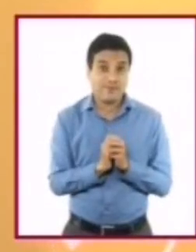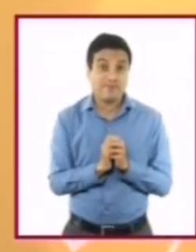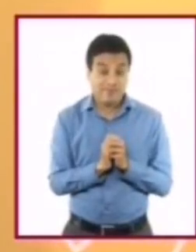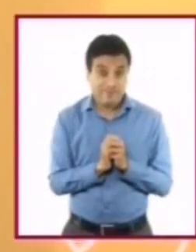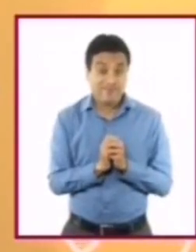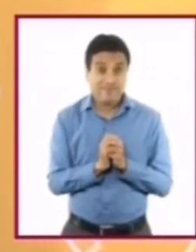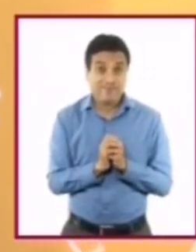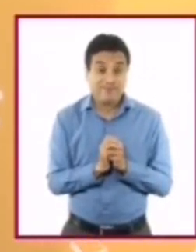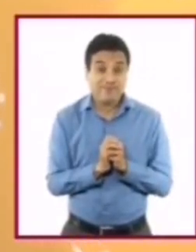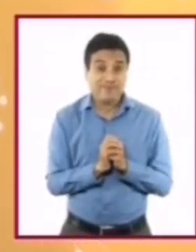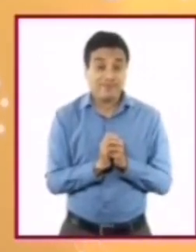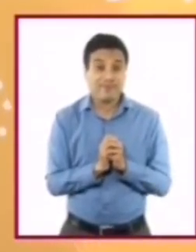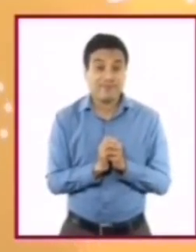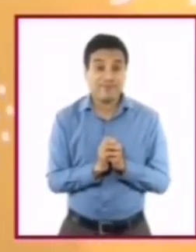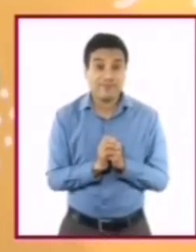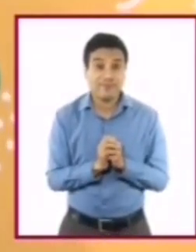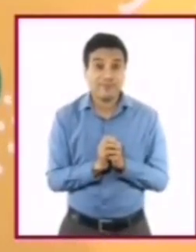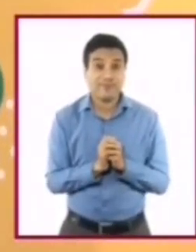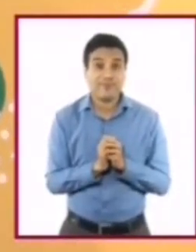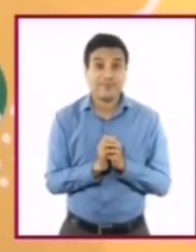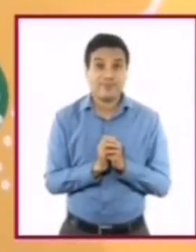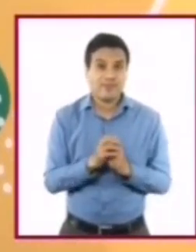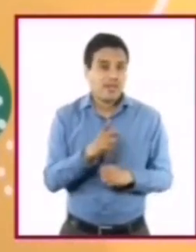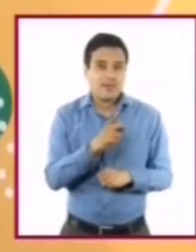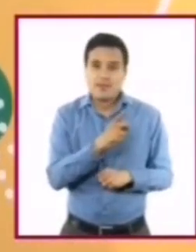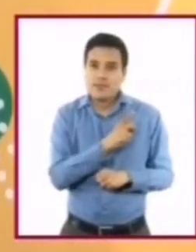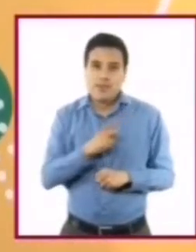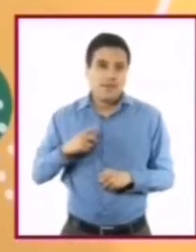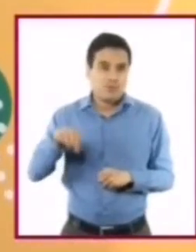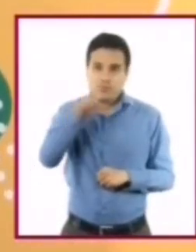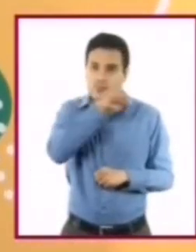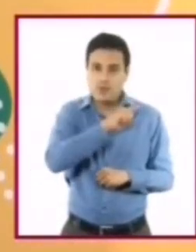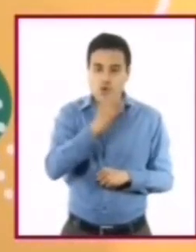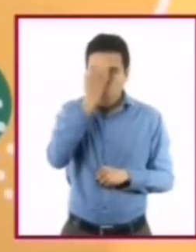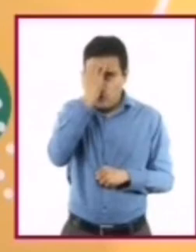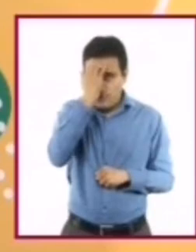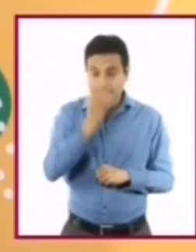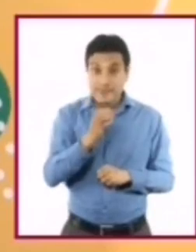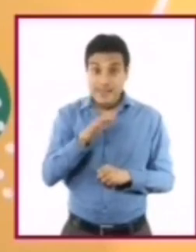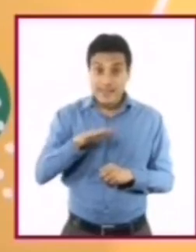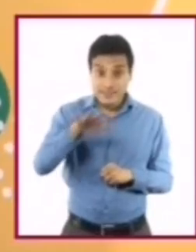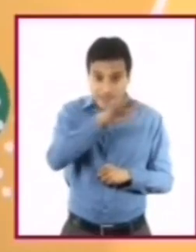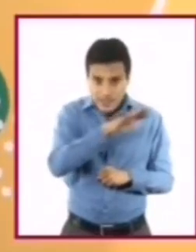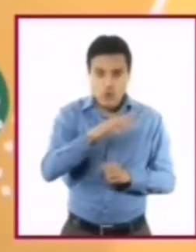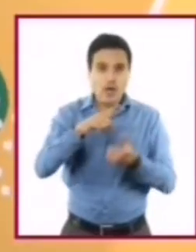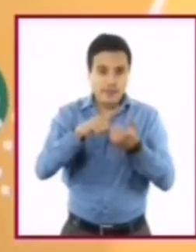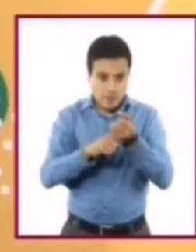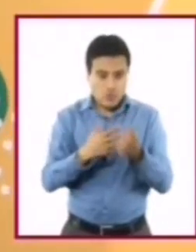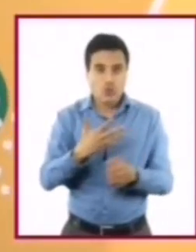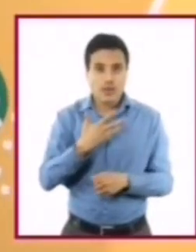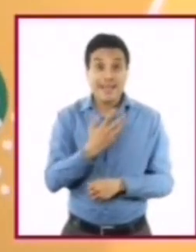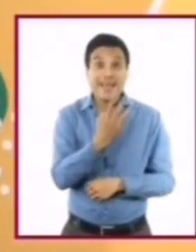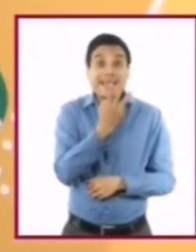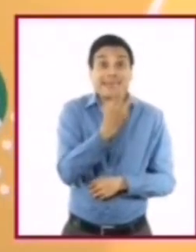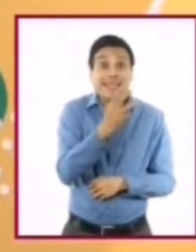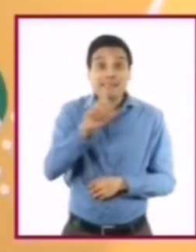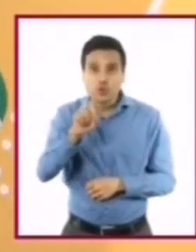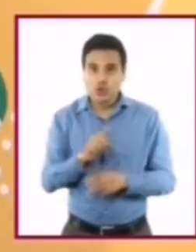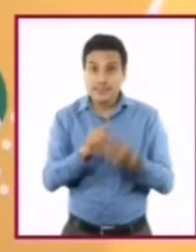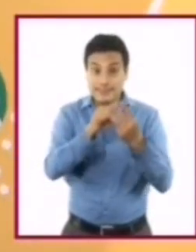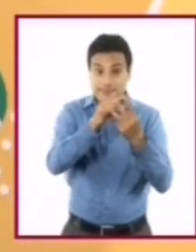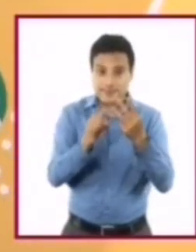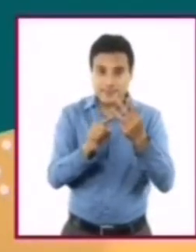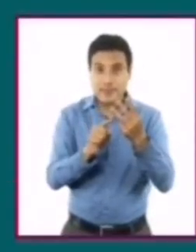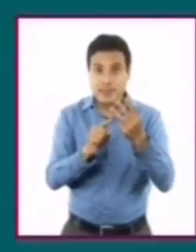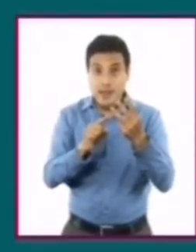es indispensable expresar la posición en un espacio de 3 dimensiones y adicionalmente agregar una dimensión más